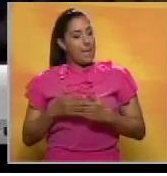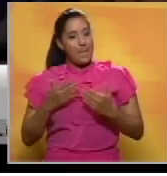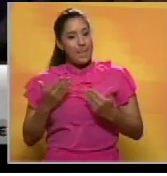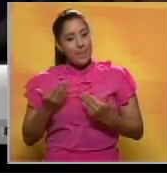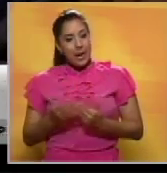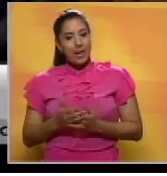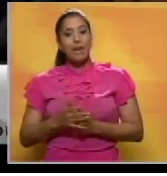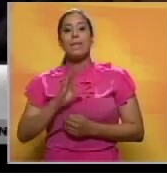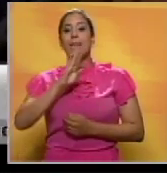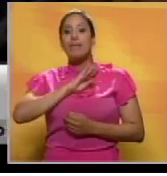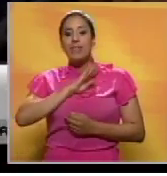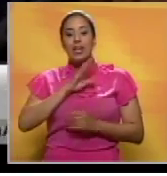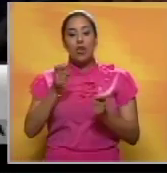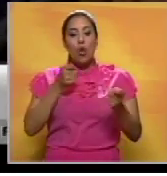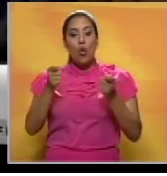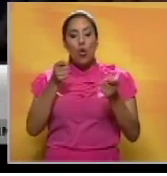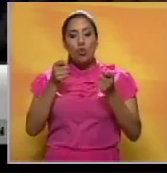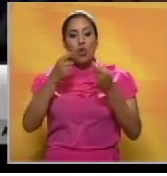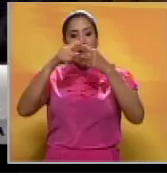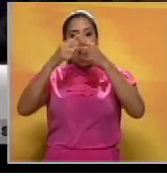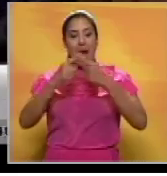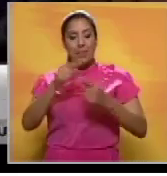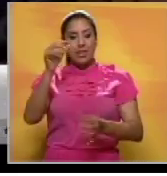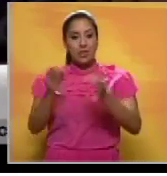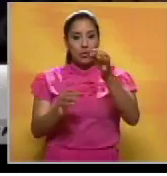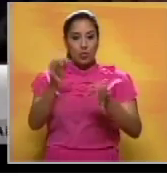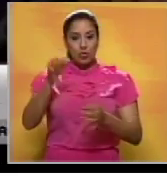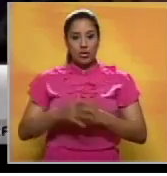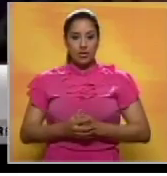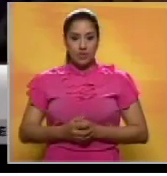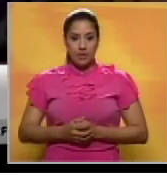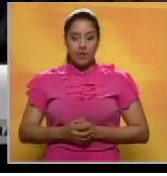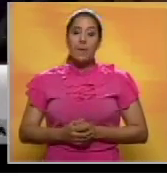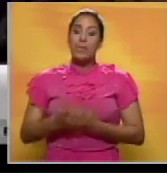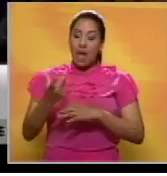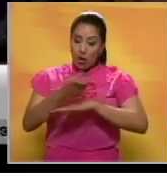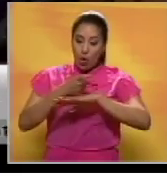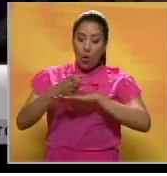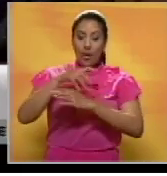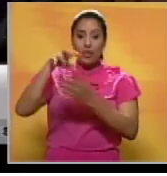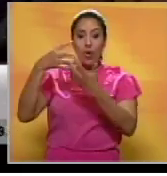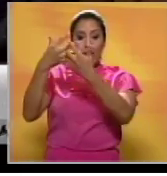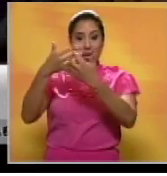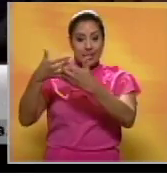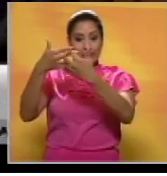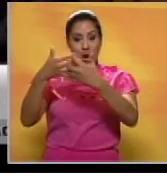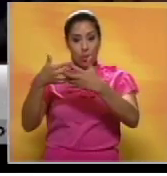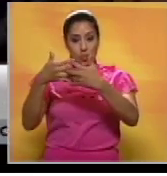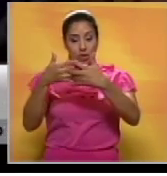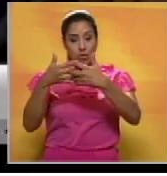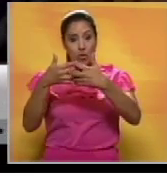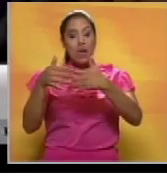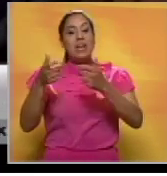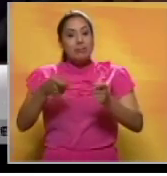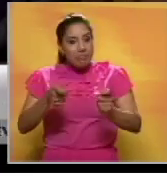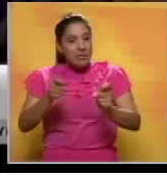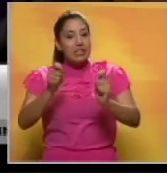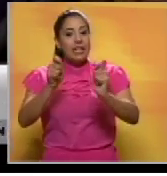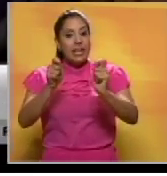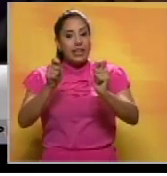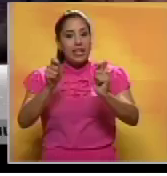así tomar control de la administración de justicia. El gobierno de los Estados Unidos de Norteamérica